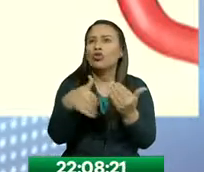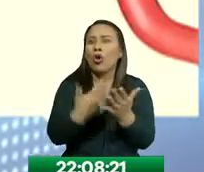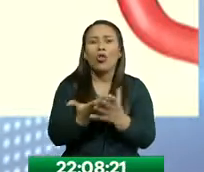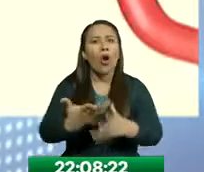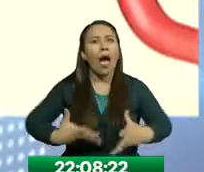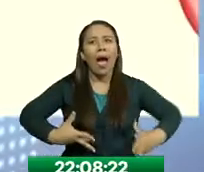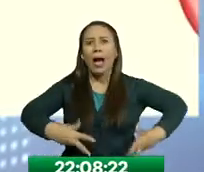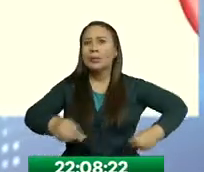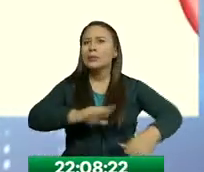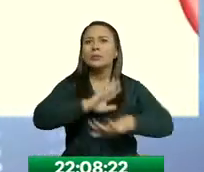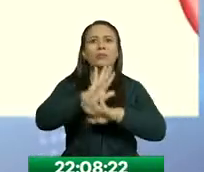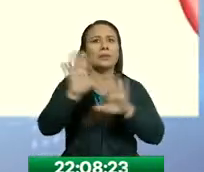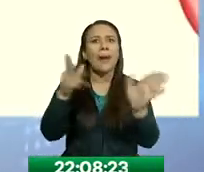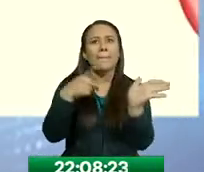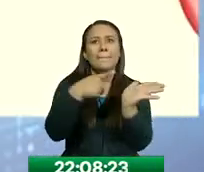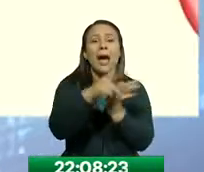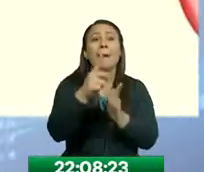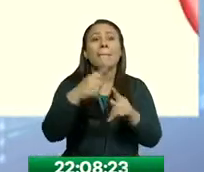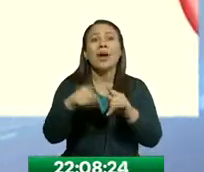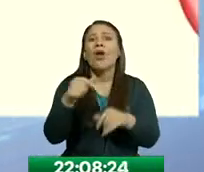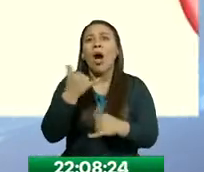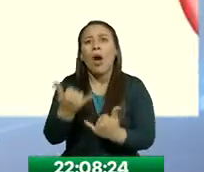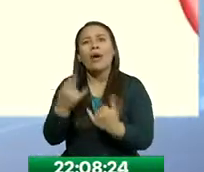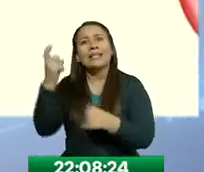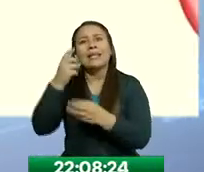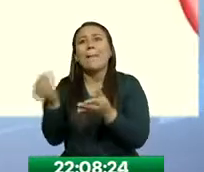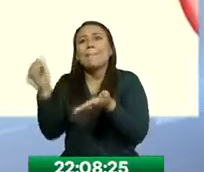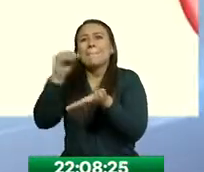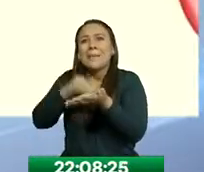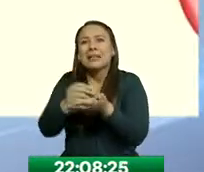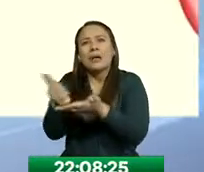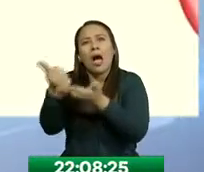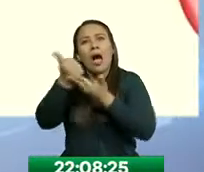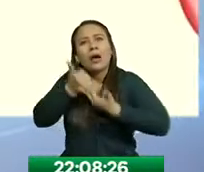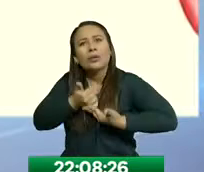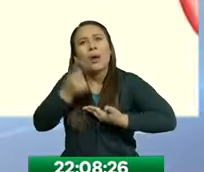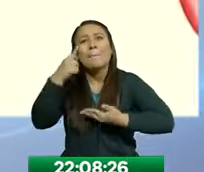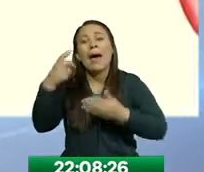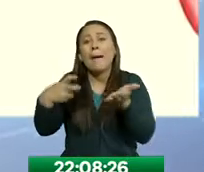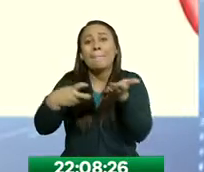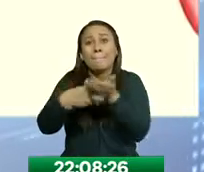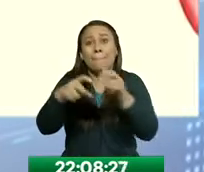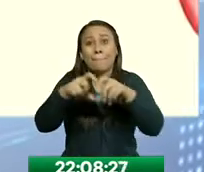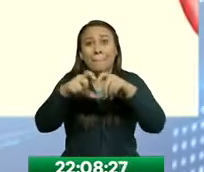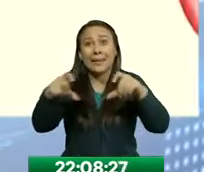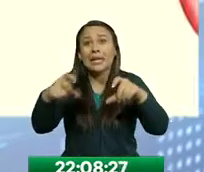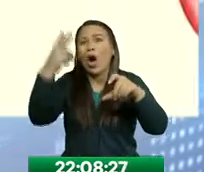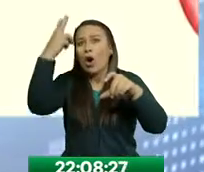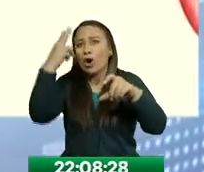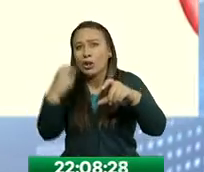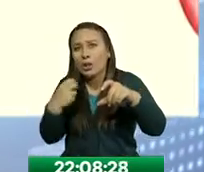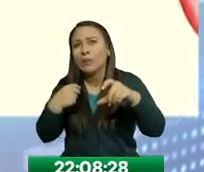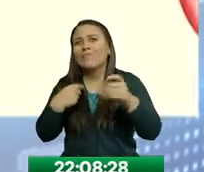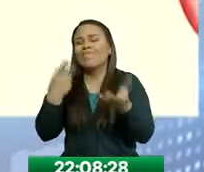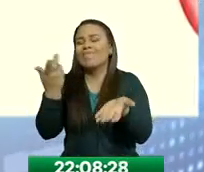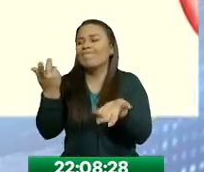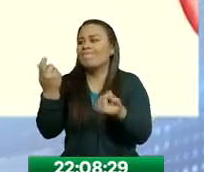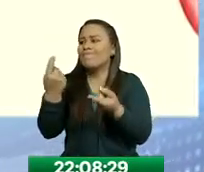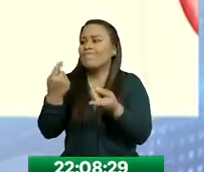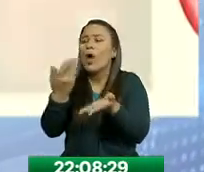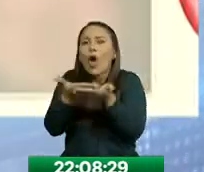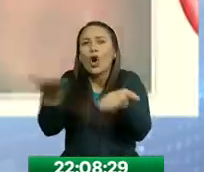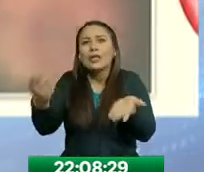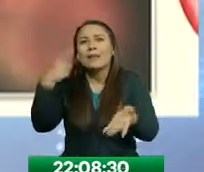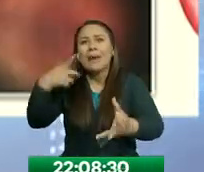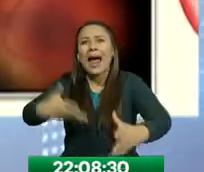del tratamiento. Pero lo que nosotros estamos solicitando es para que nos ayuden para los pasajes, hospedajes y lo que se requiere para